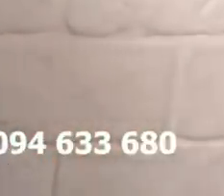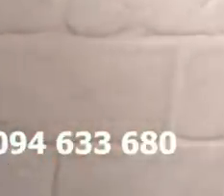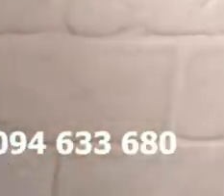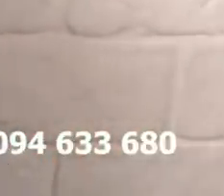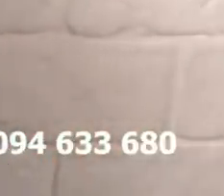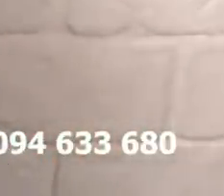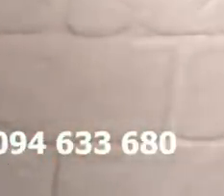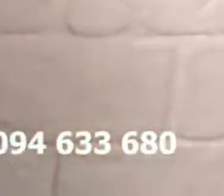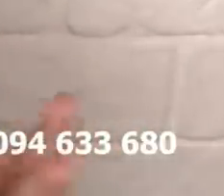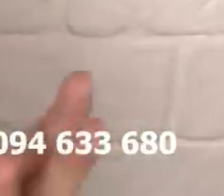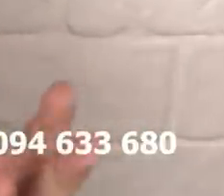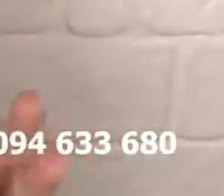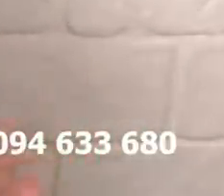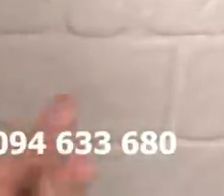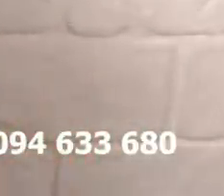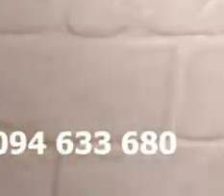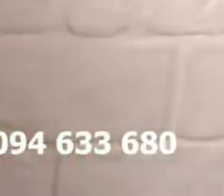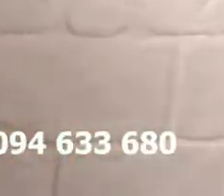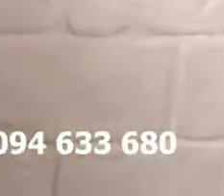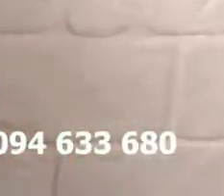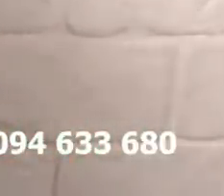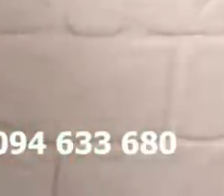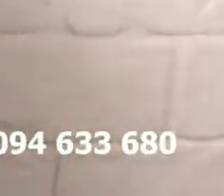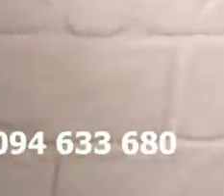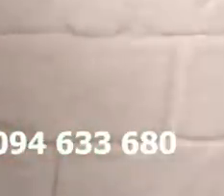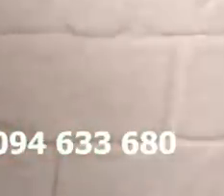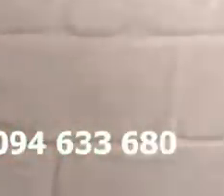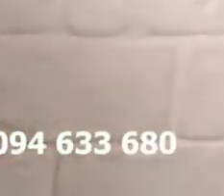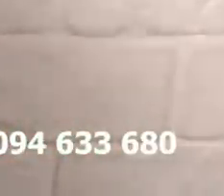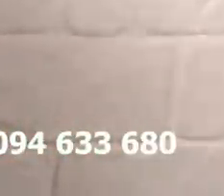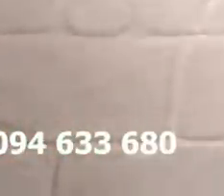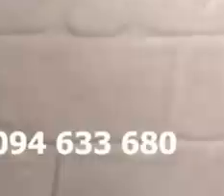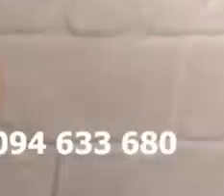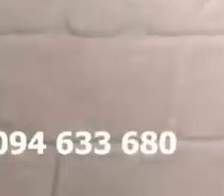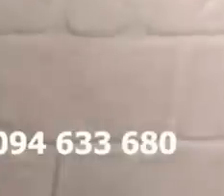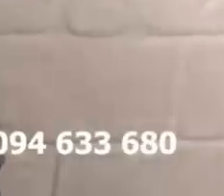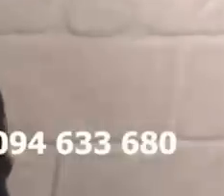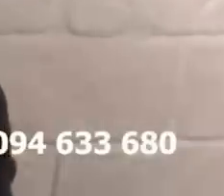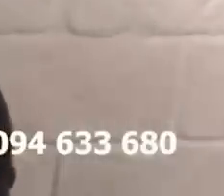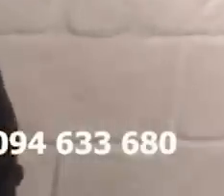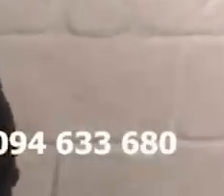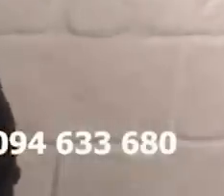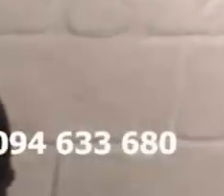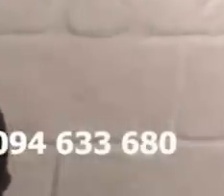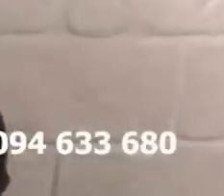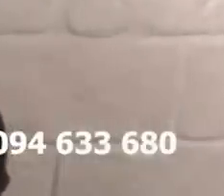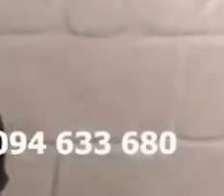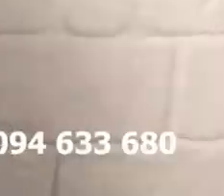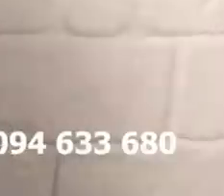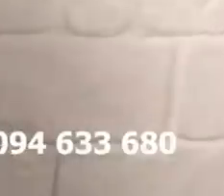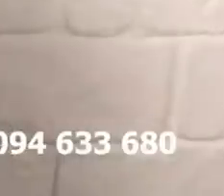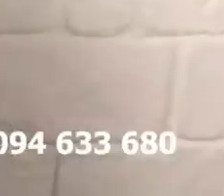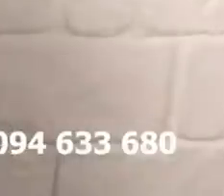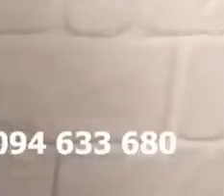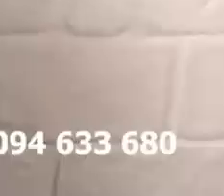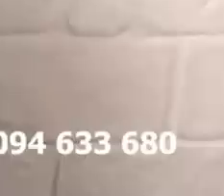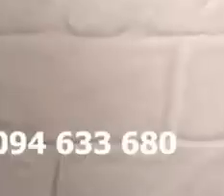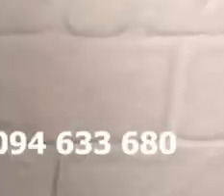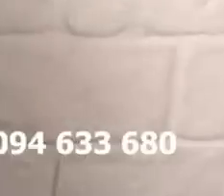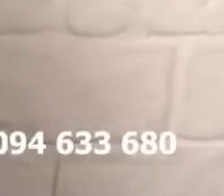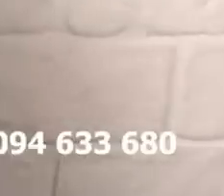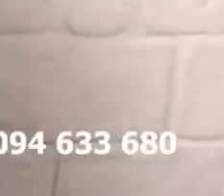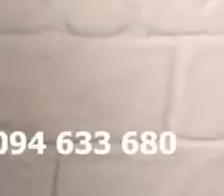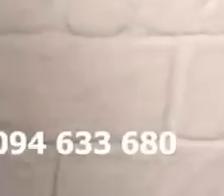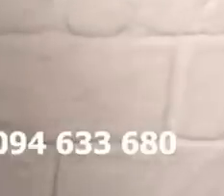política porque son los que recibieron una mejor educación y a su vez son los que están mejor preparados? ¿O te parece que